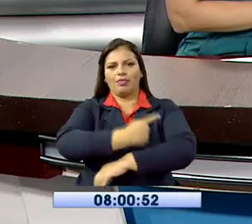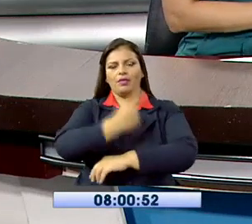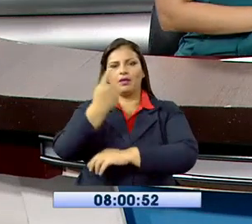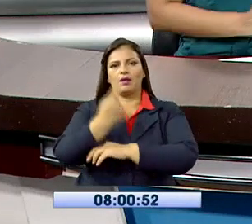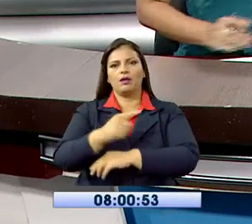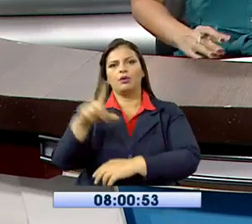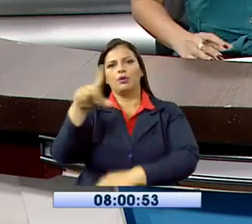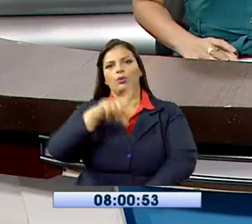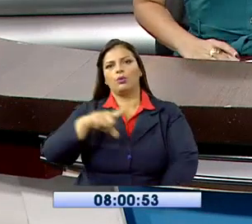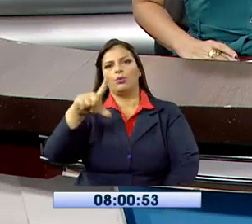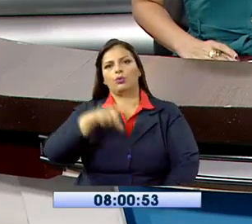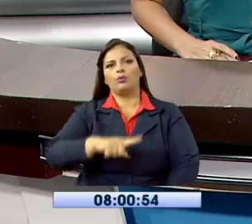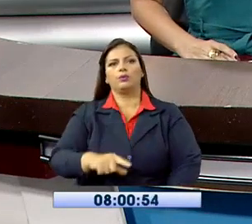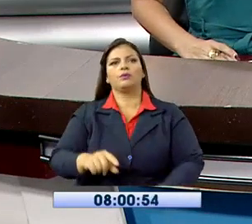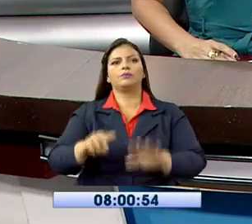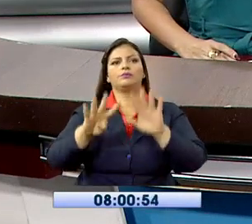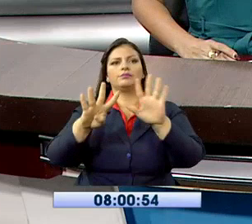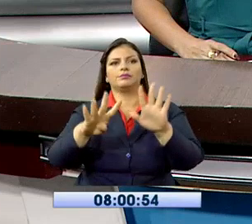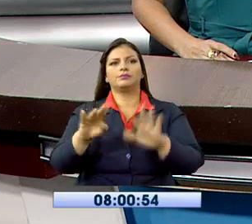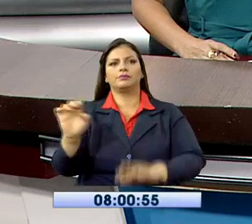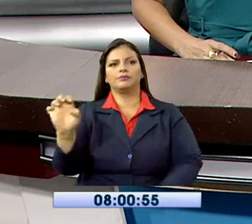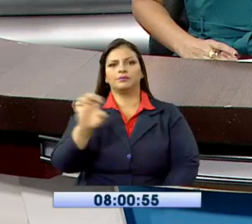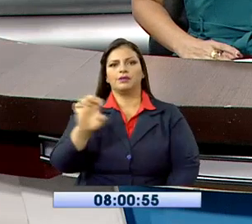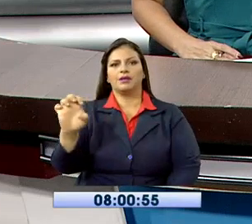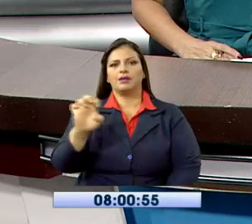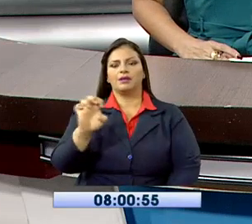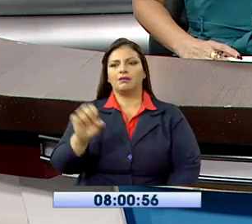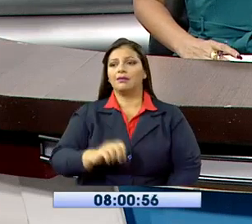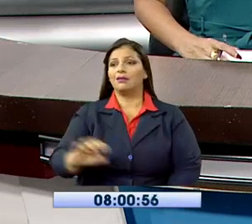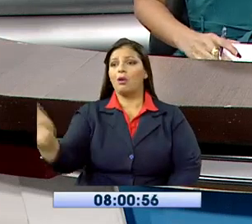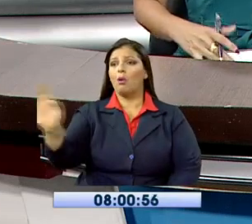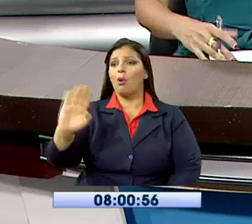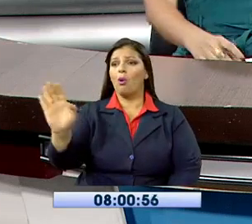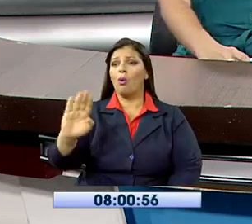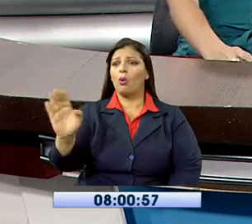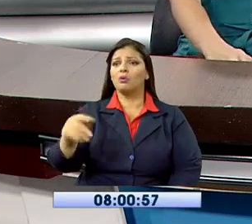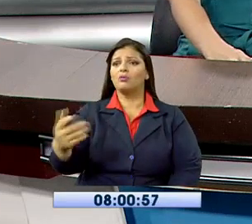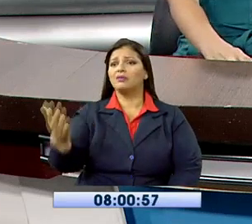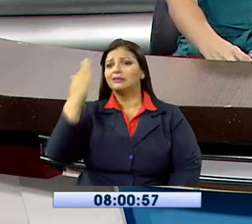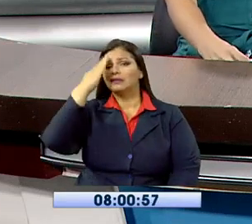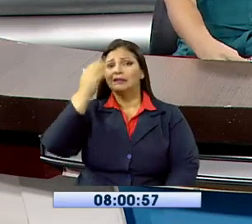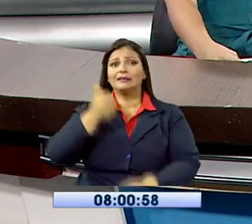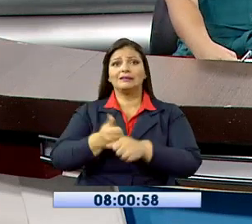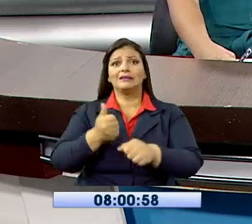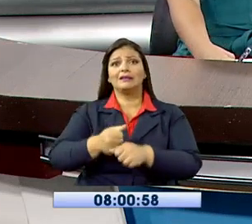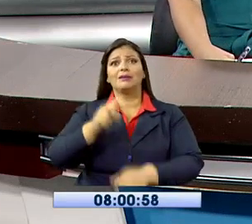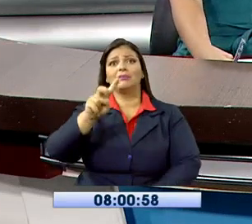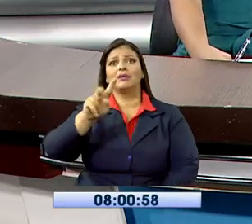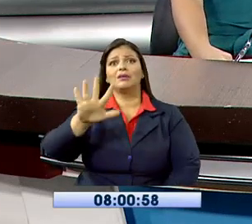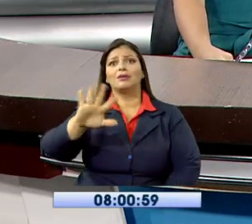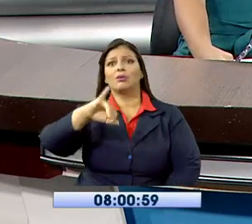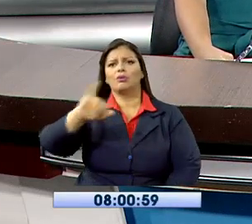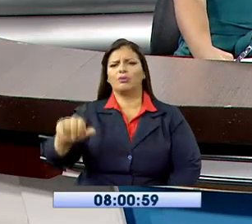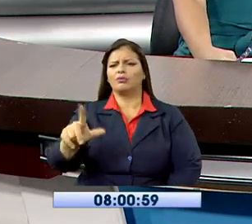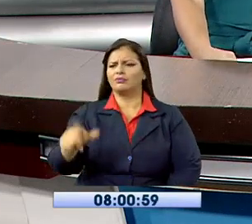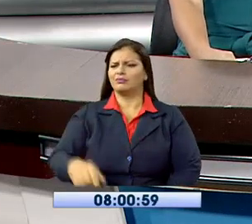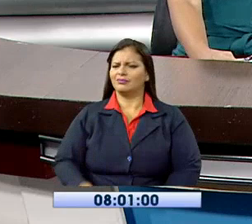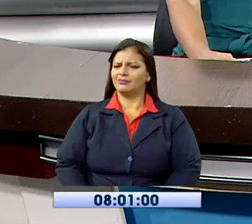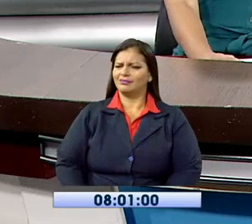completa. Así es. Hola. Ya viene 25 diciembre, julio. Dice, ya. 25 julio está ahí. Y usted se va al